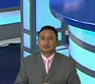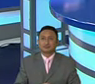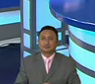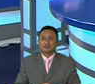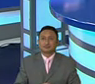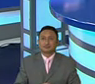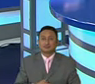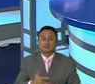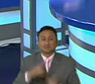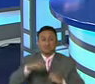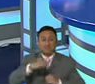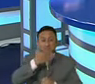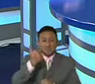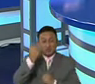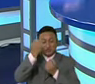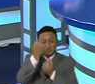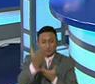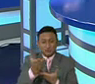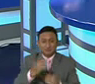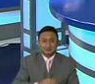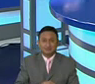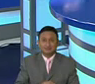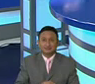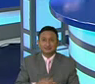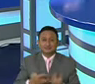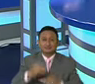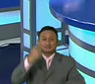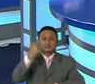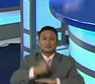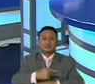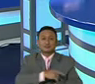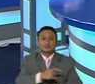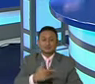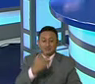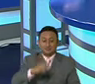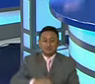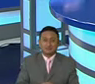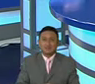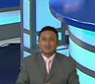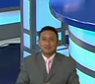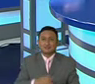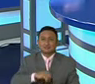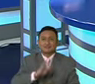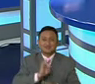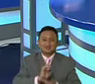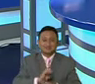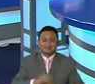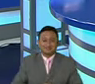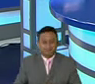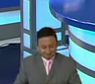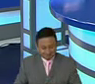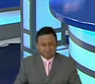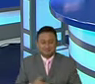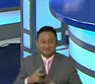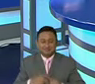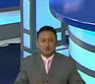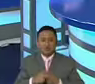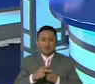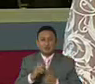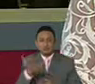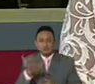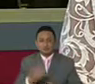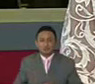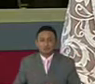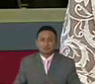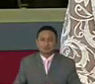TV. La mejor información de esta jornada durante aquí en el Ecuador. Así es, Javier, iniciamos de inmediato.